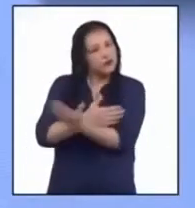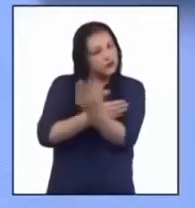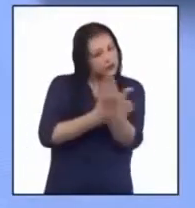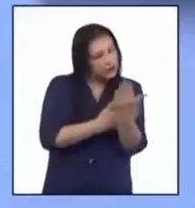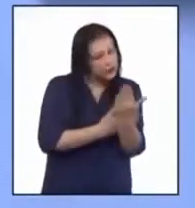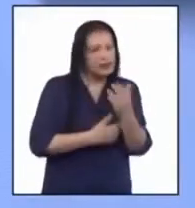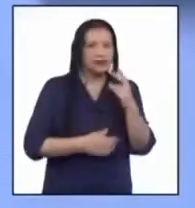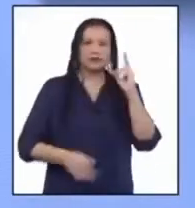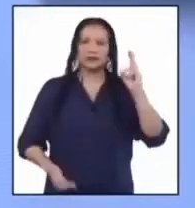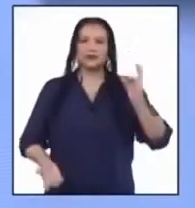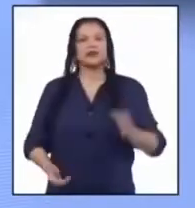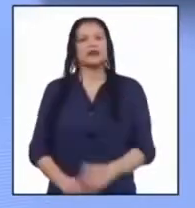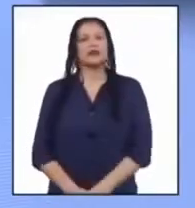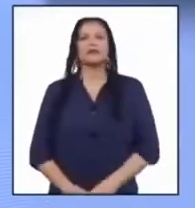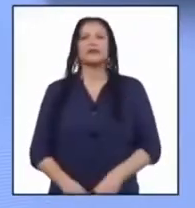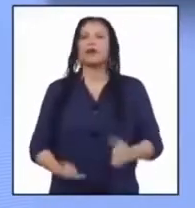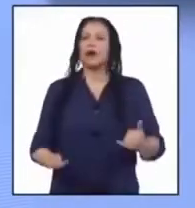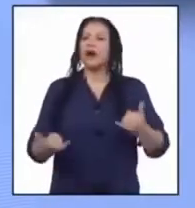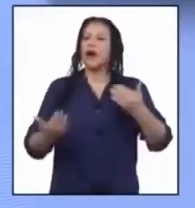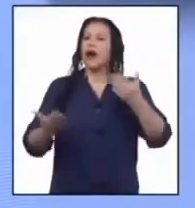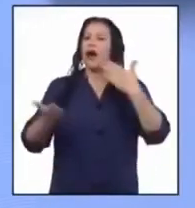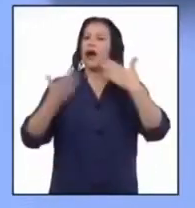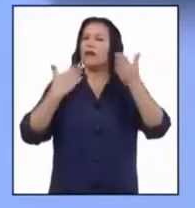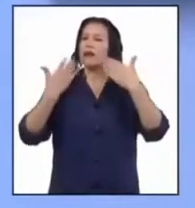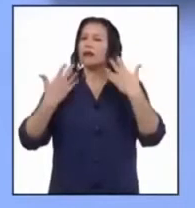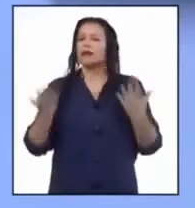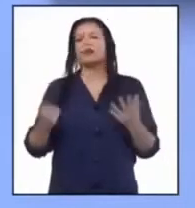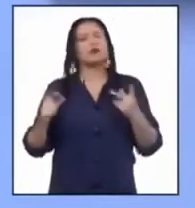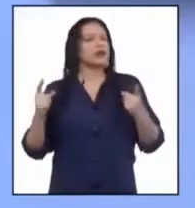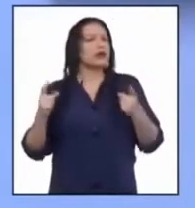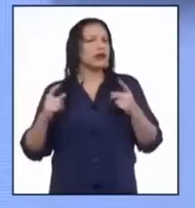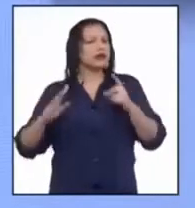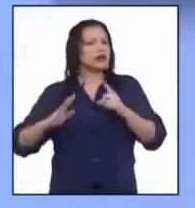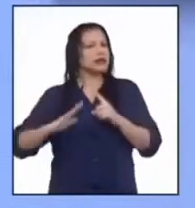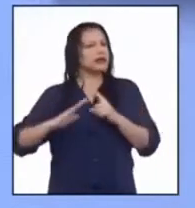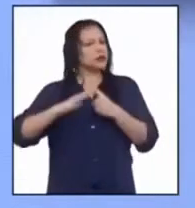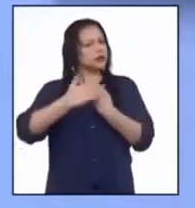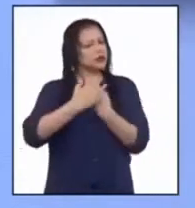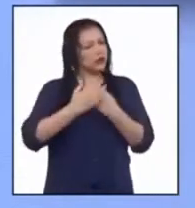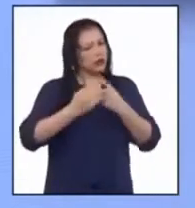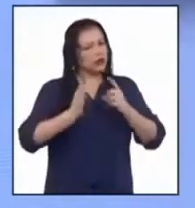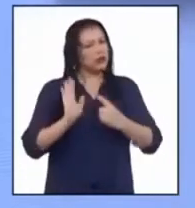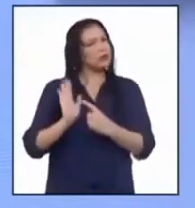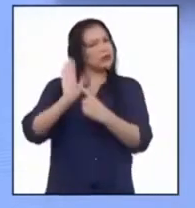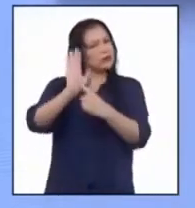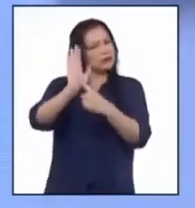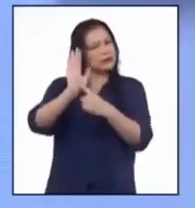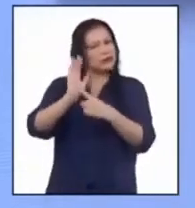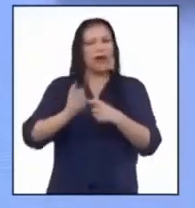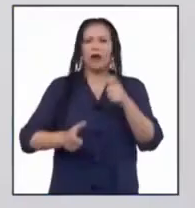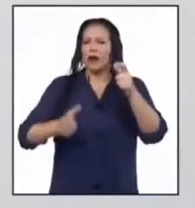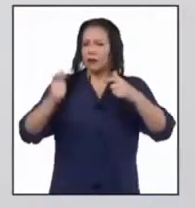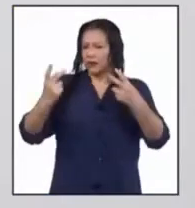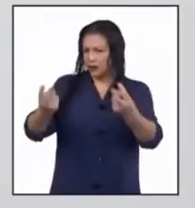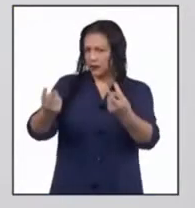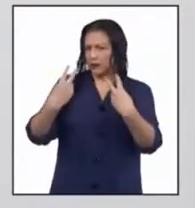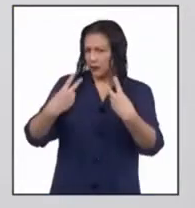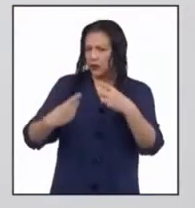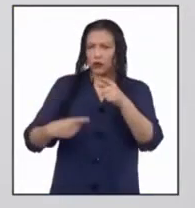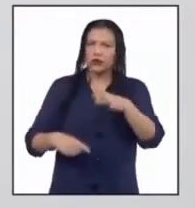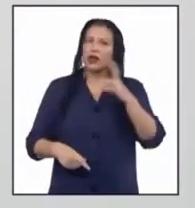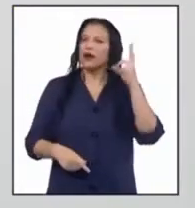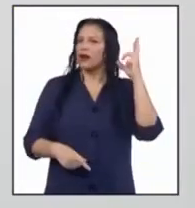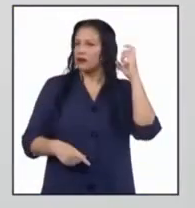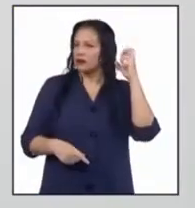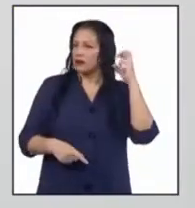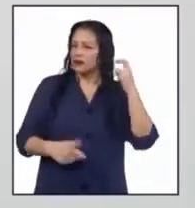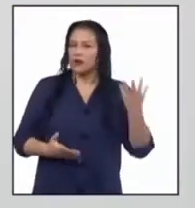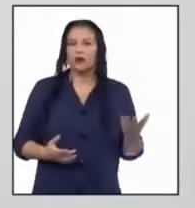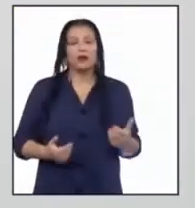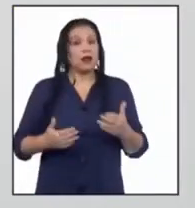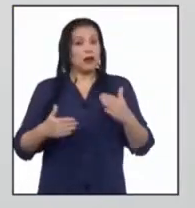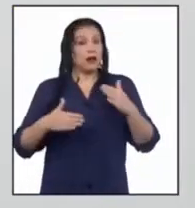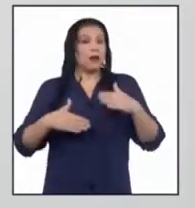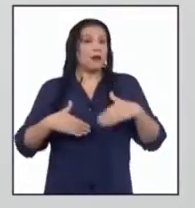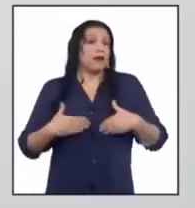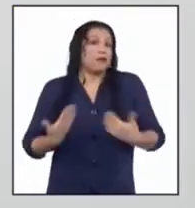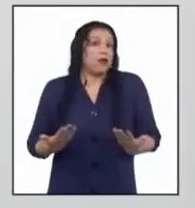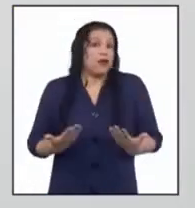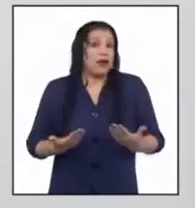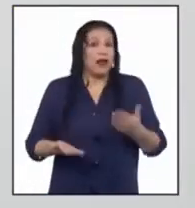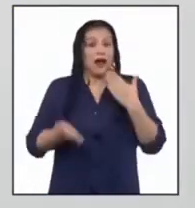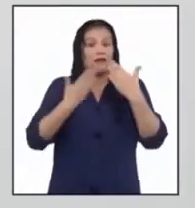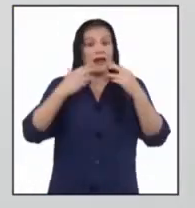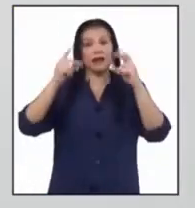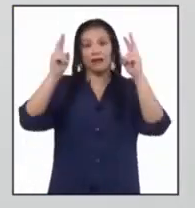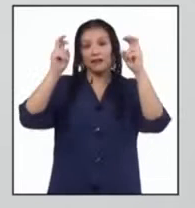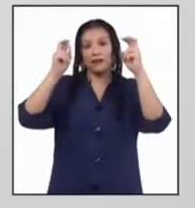María. Hablemos de la situación que le presenté al público y que usted escuchó. Bueno, para hablar de